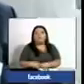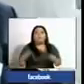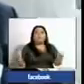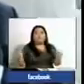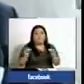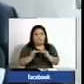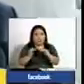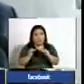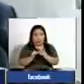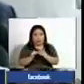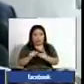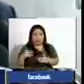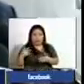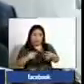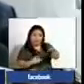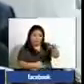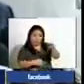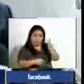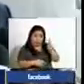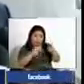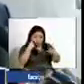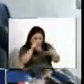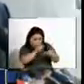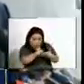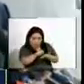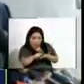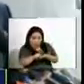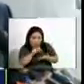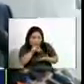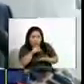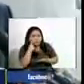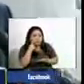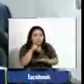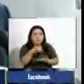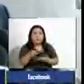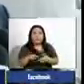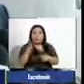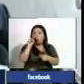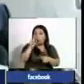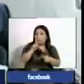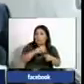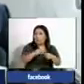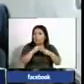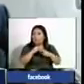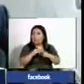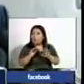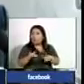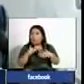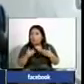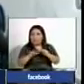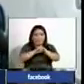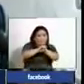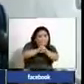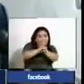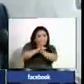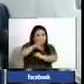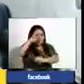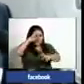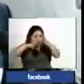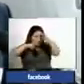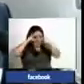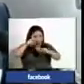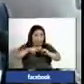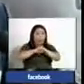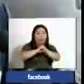cuales hemos identificado incumplimiento de precio superior y tenemos un caso en particular de publicidad engañosa. Todos